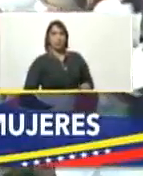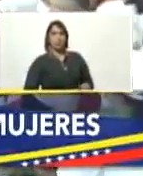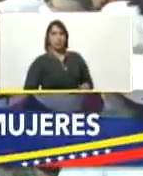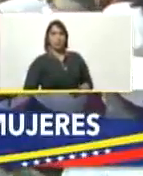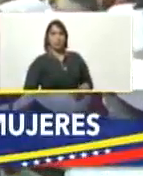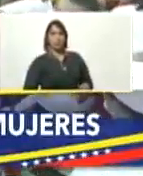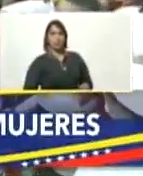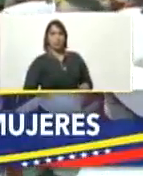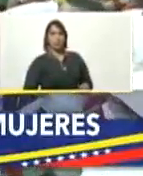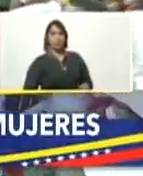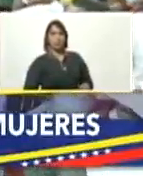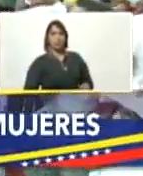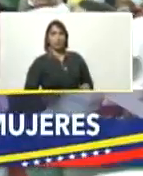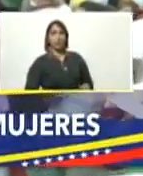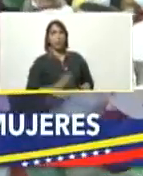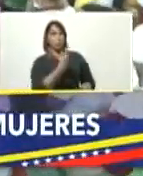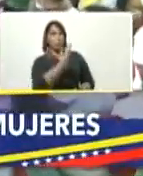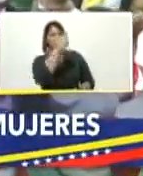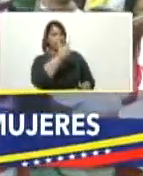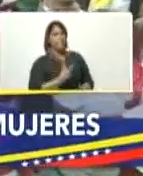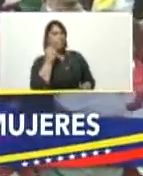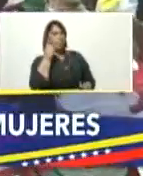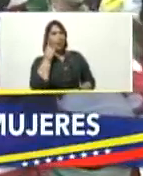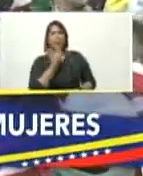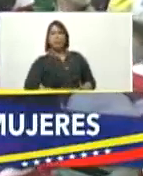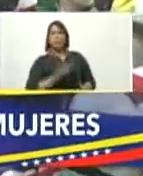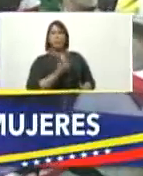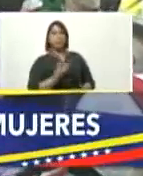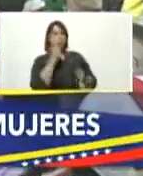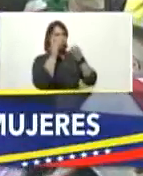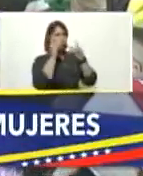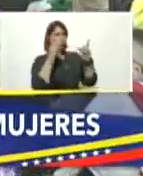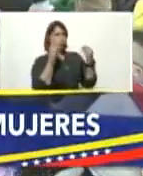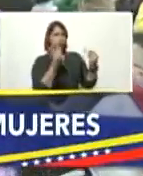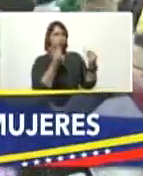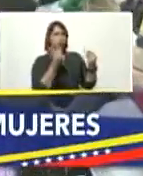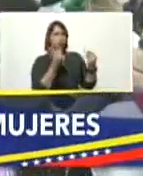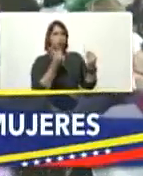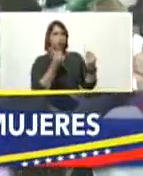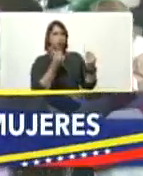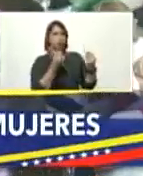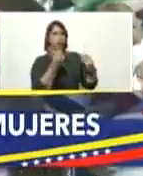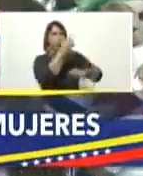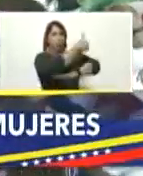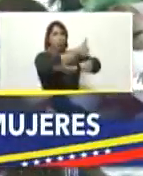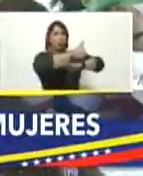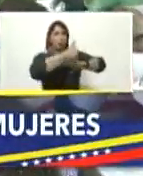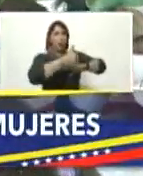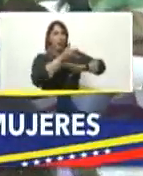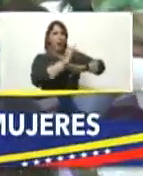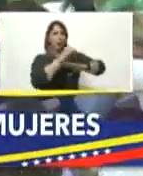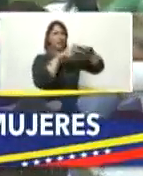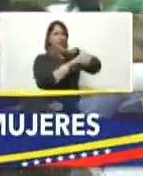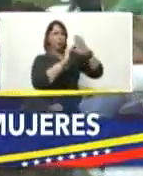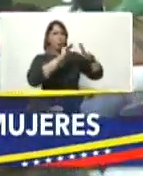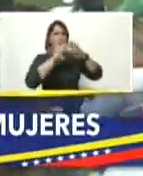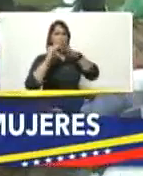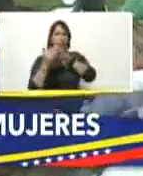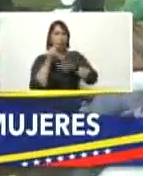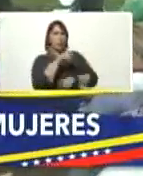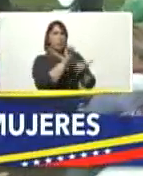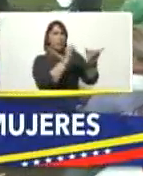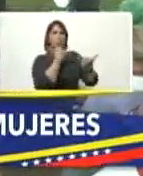Ahí como una de las mujeres que para mí son impresionantes, más allá de todo el tema de las autoridades, que son las que están en la comunidad. Como usted decía,